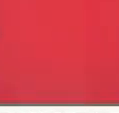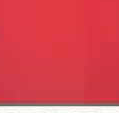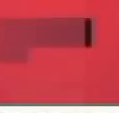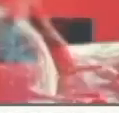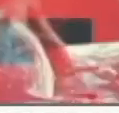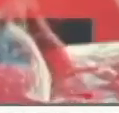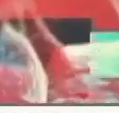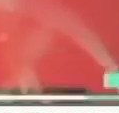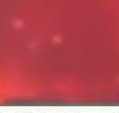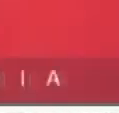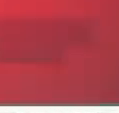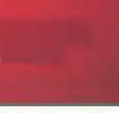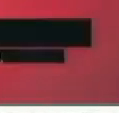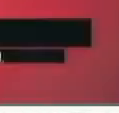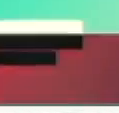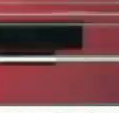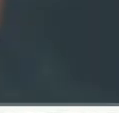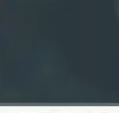COVID-19 en Brasil.